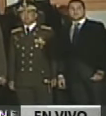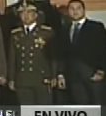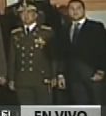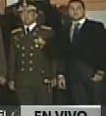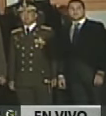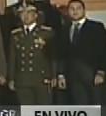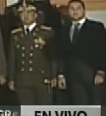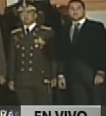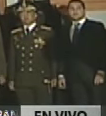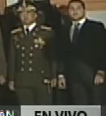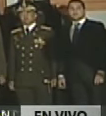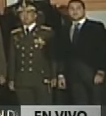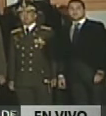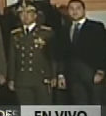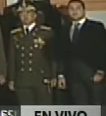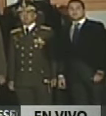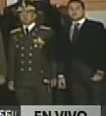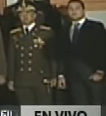Hoy,